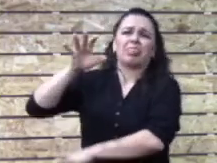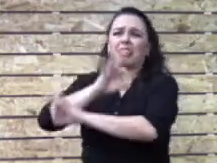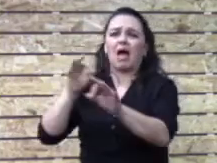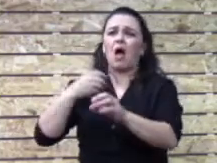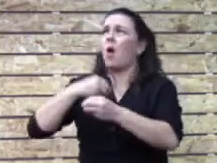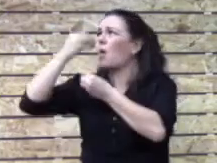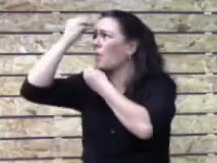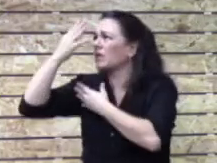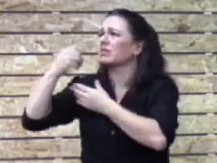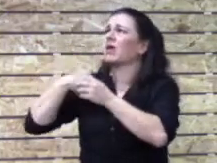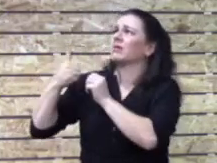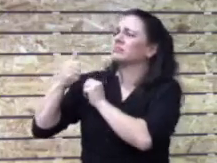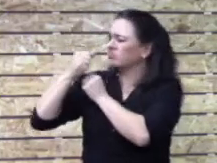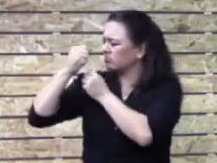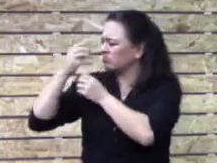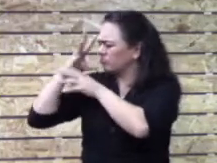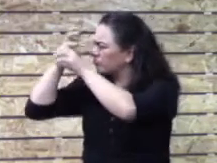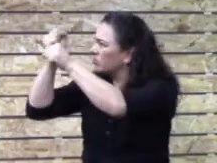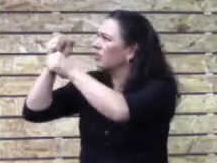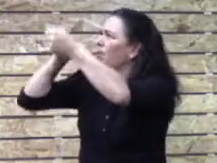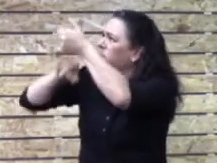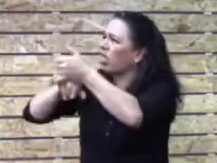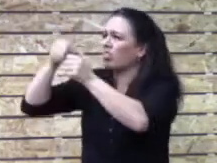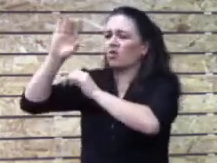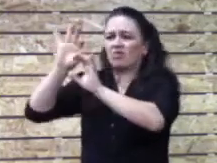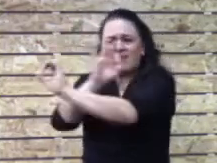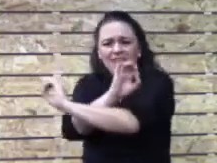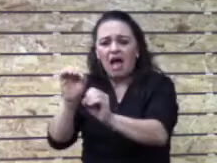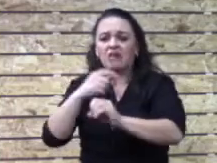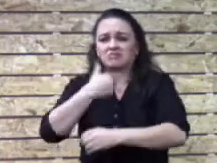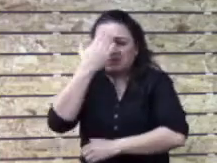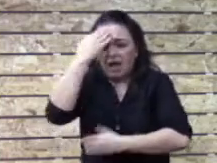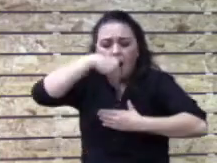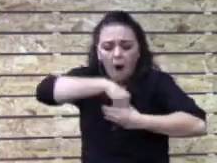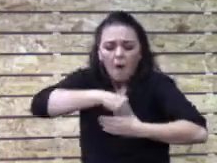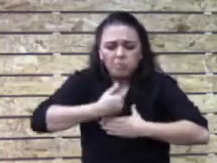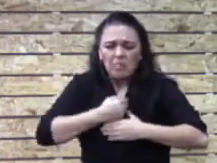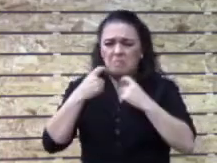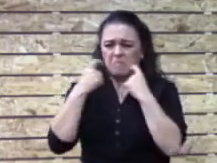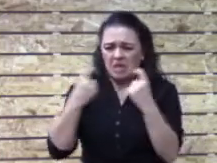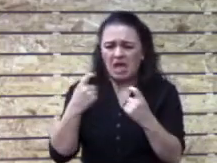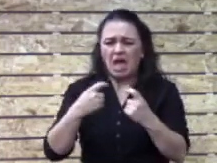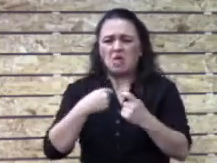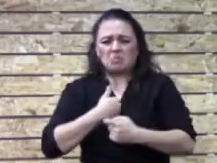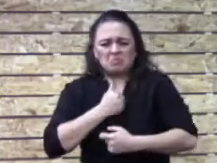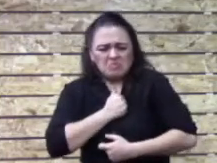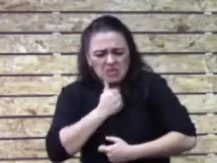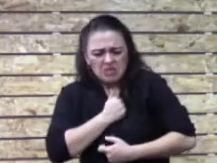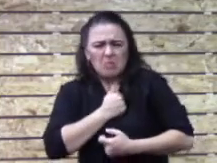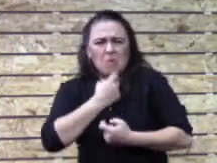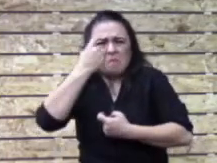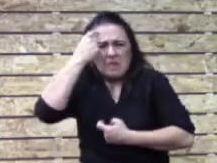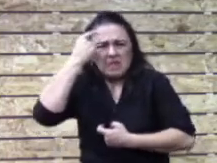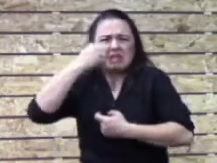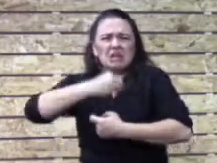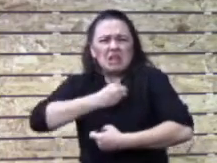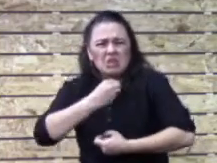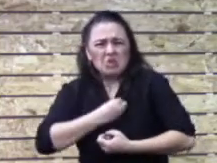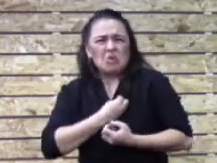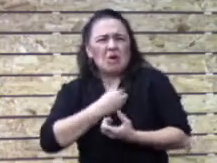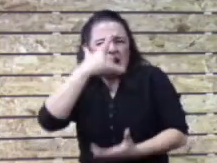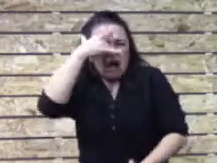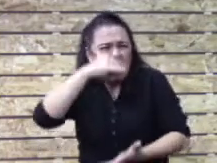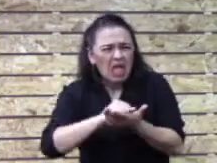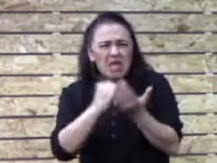que viven en pecado, alejados de Dios, han mezclado sus ideas religiosas con toda clase de supersticiones,